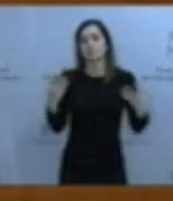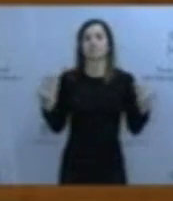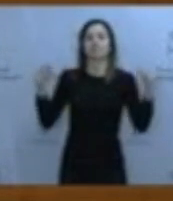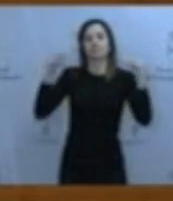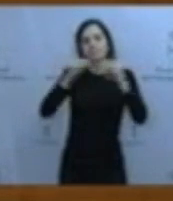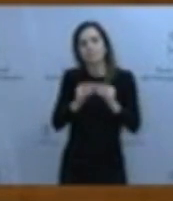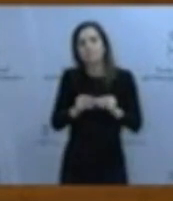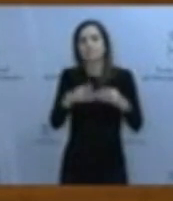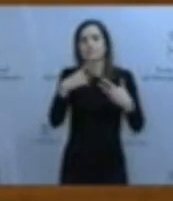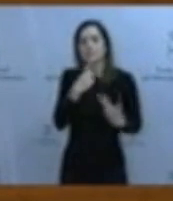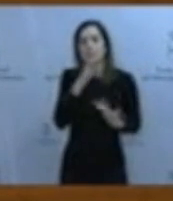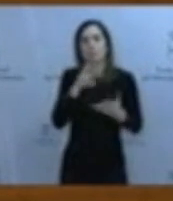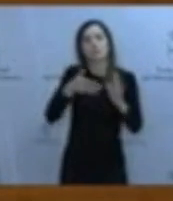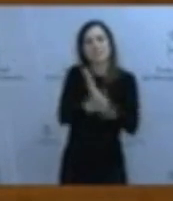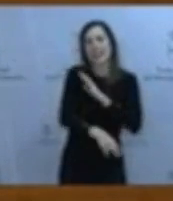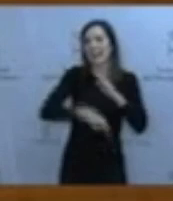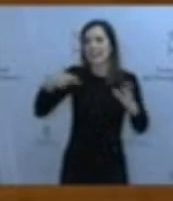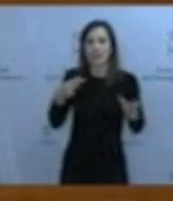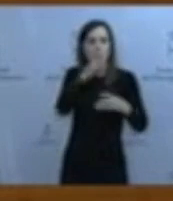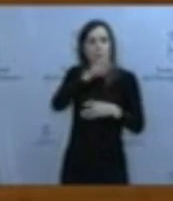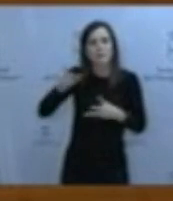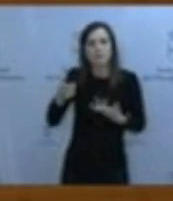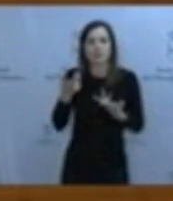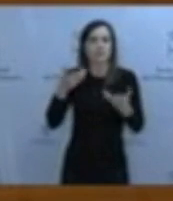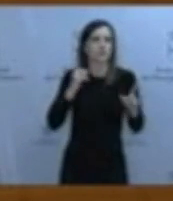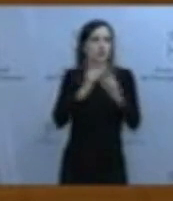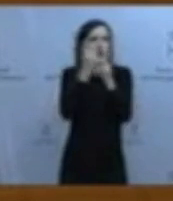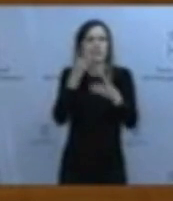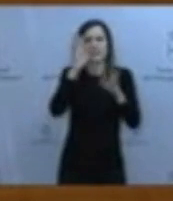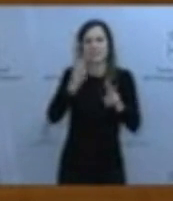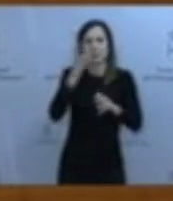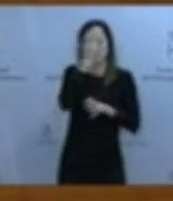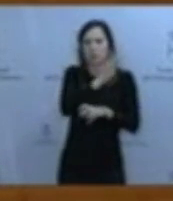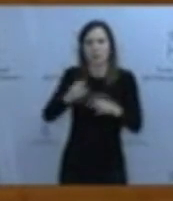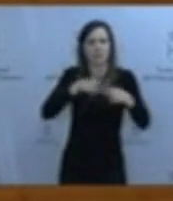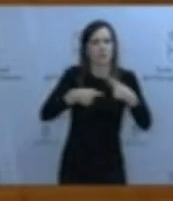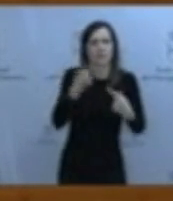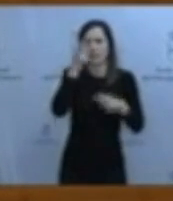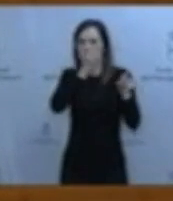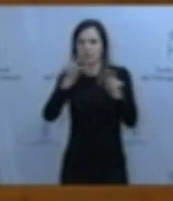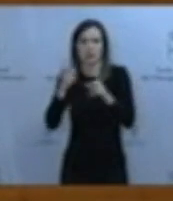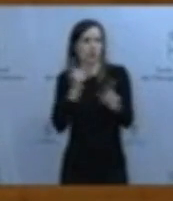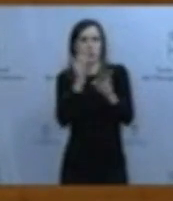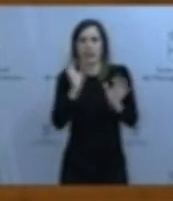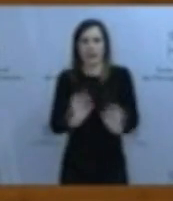son muy genéricos. Nadie va a estar en contra de sensibilizar a las familias, de sensibilizar al profesorado, etcétera. Sin embargo,